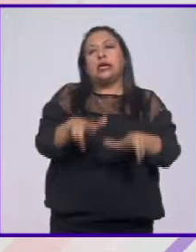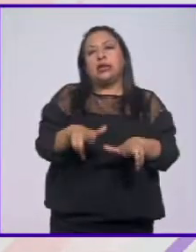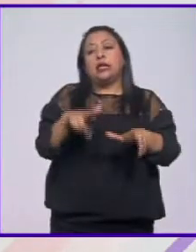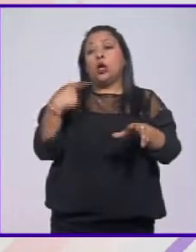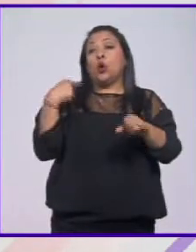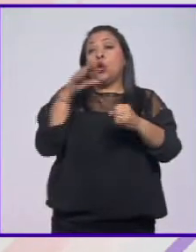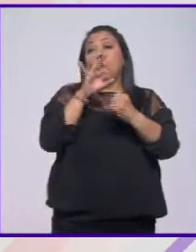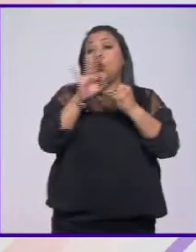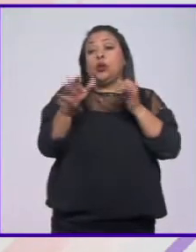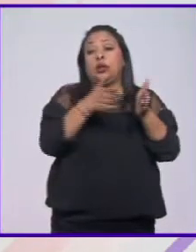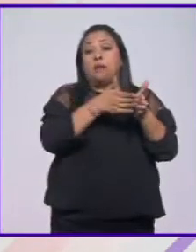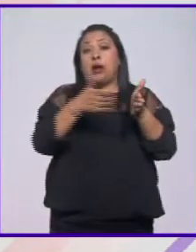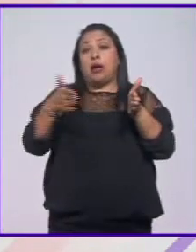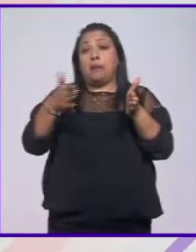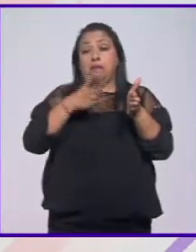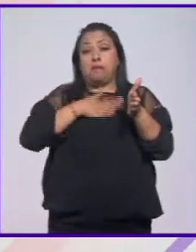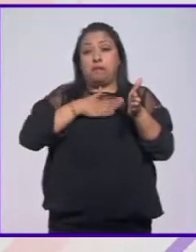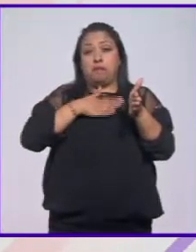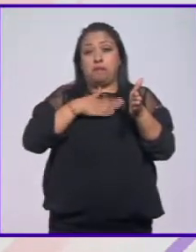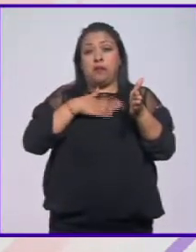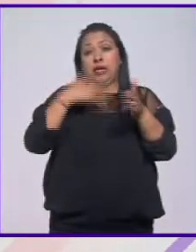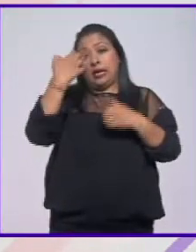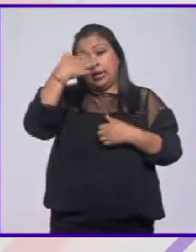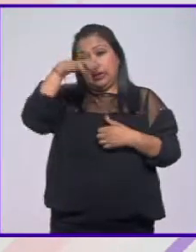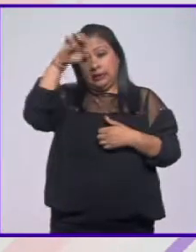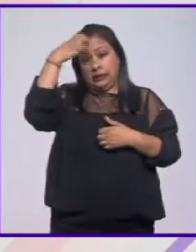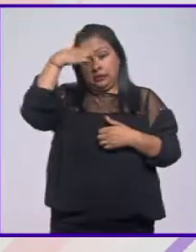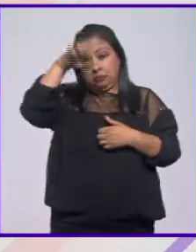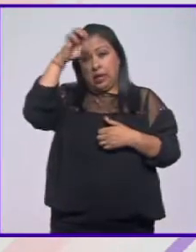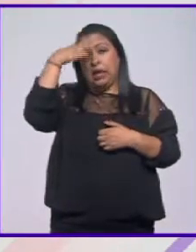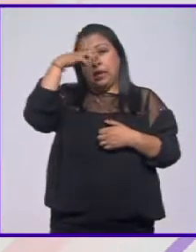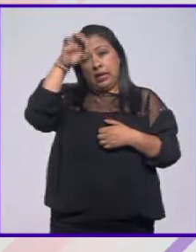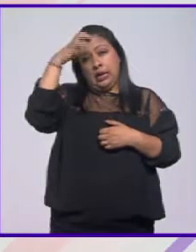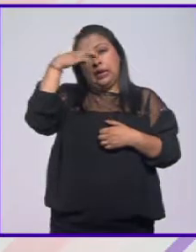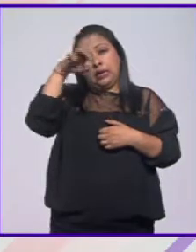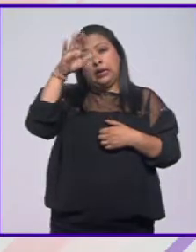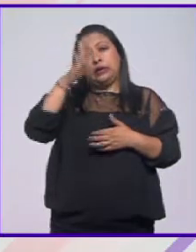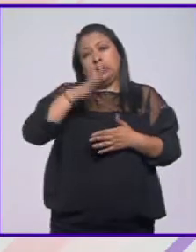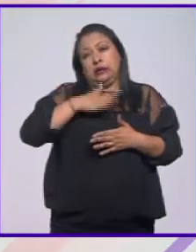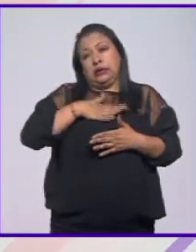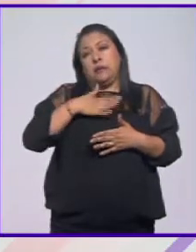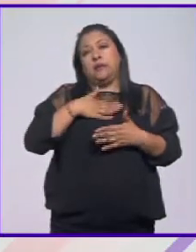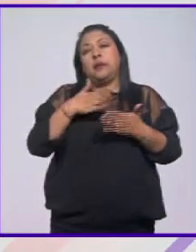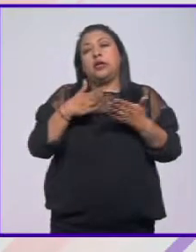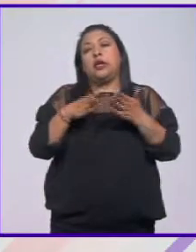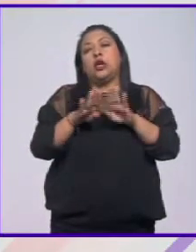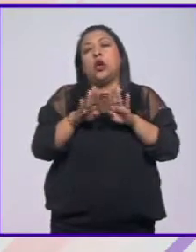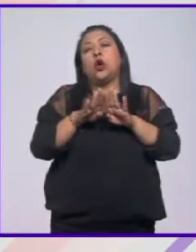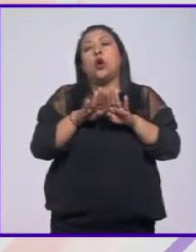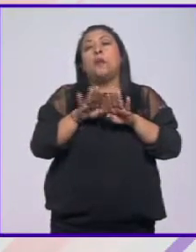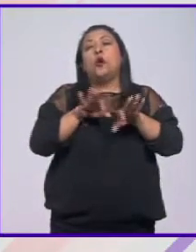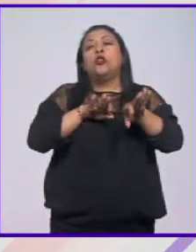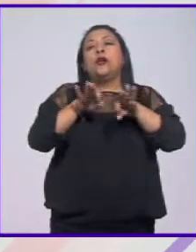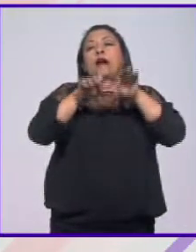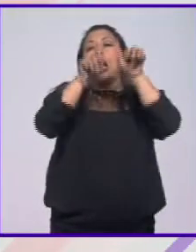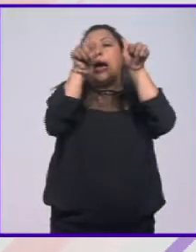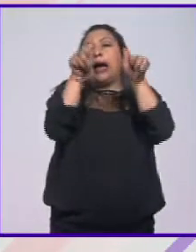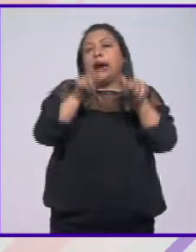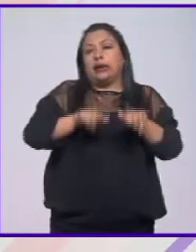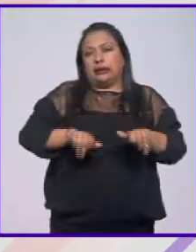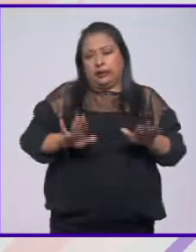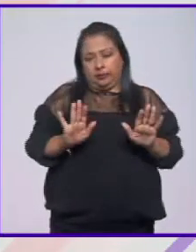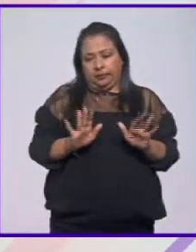esta última etapa de mi trayectoria dentro de mi carrera artística. Y